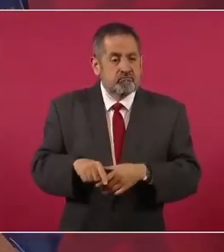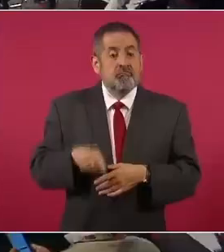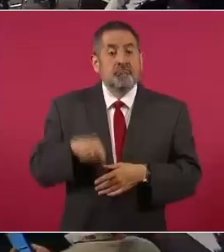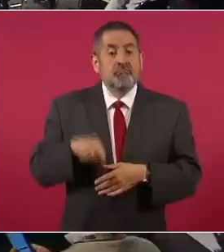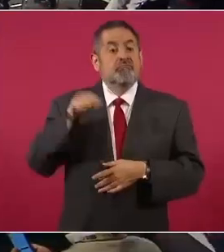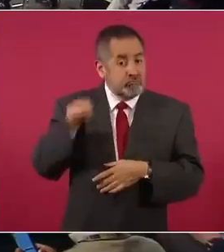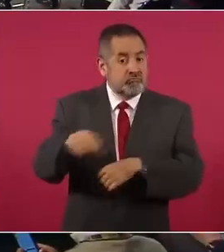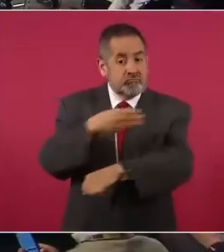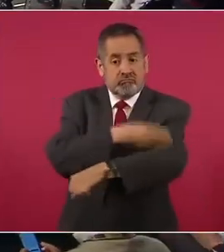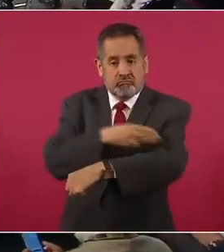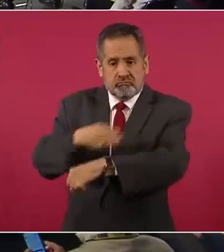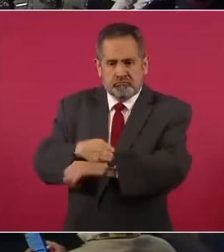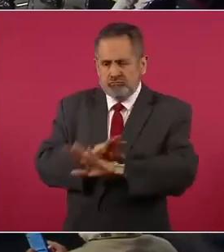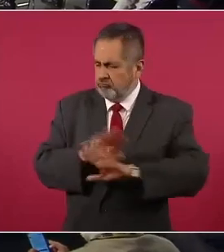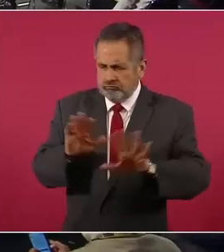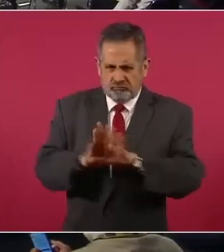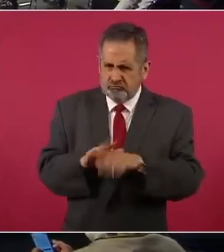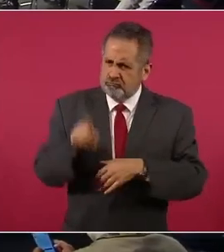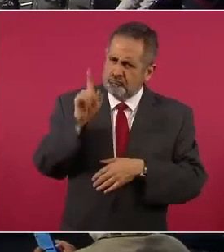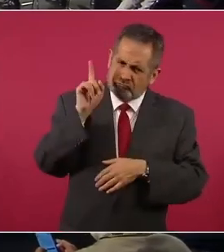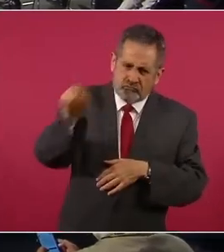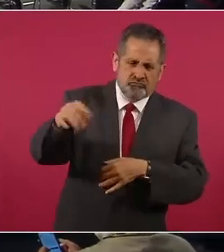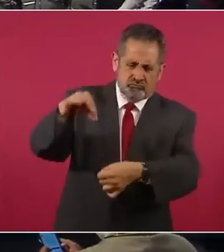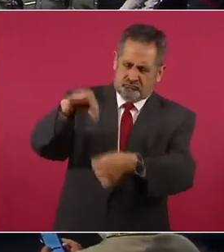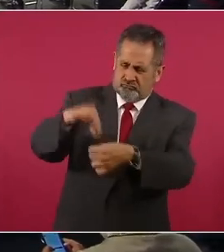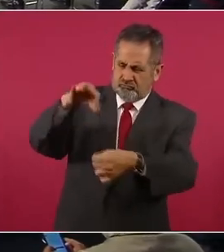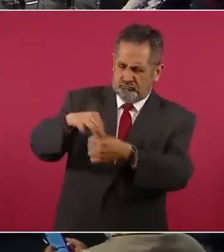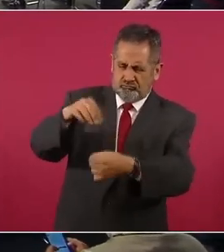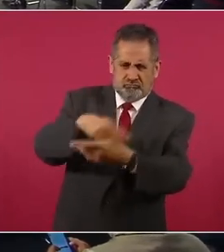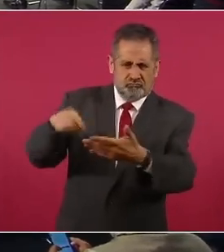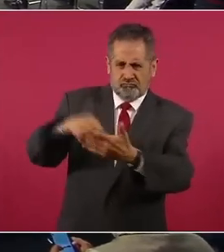impulsa el voto directo,